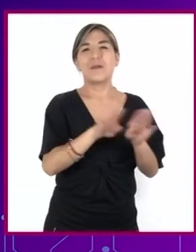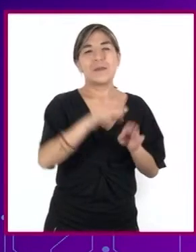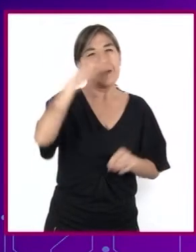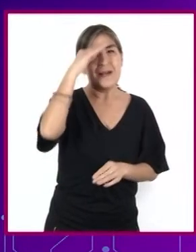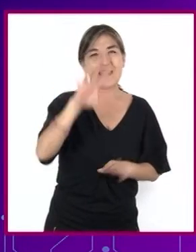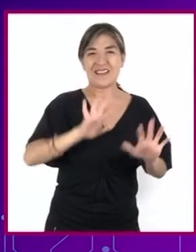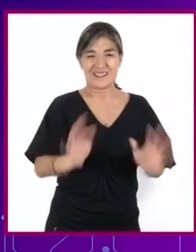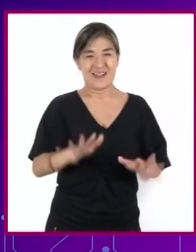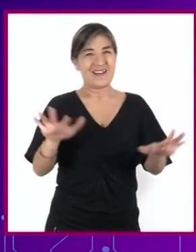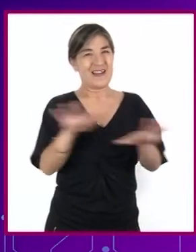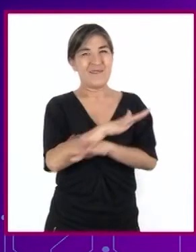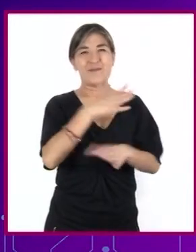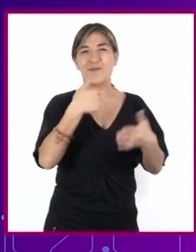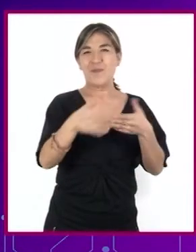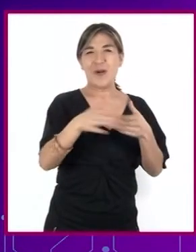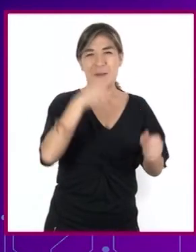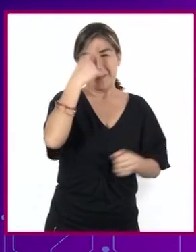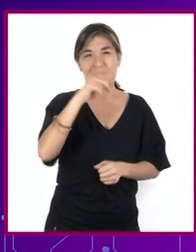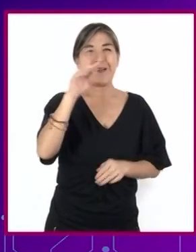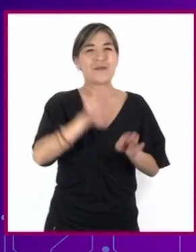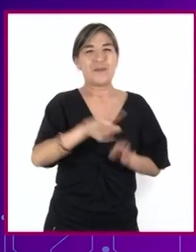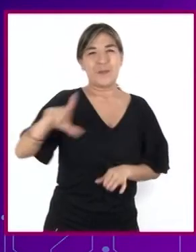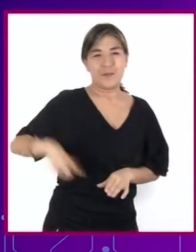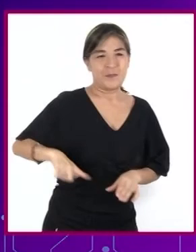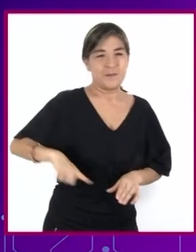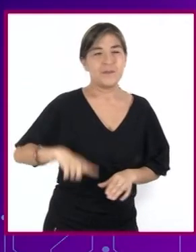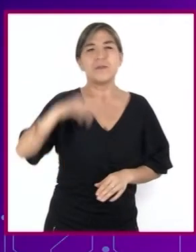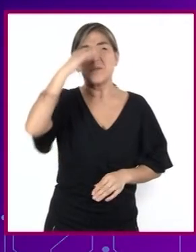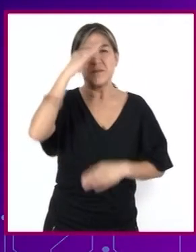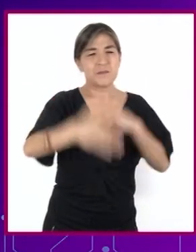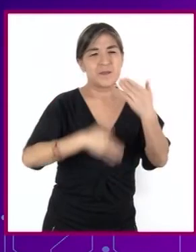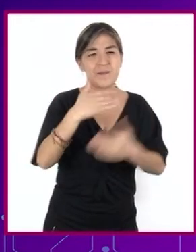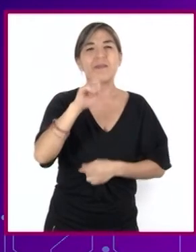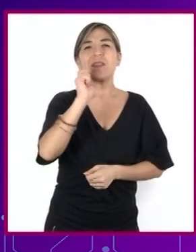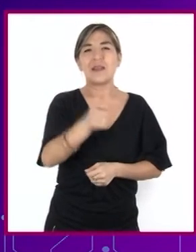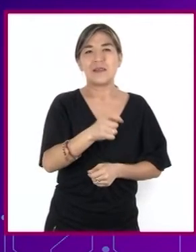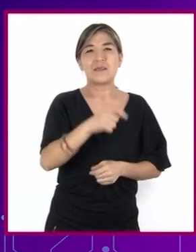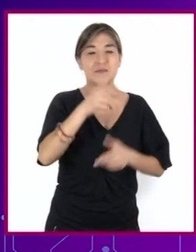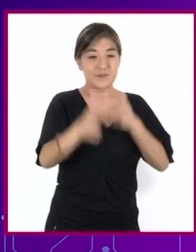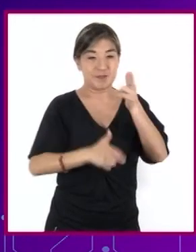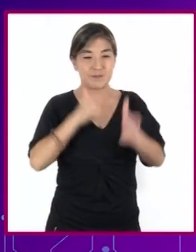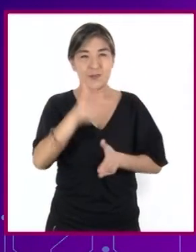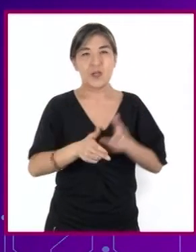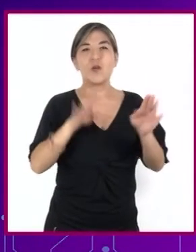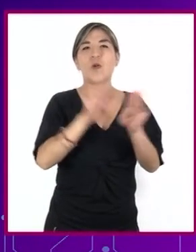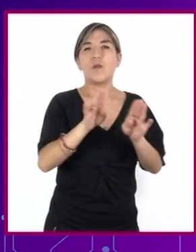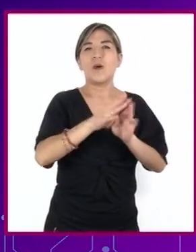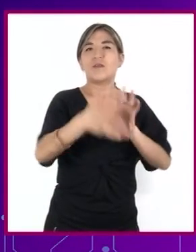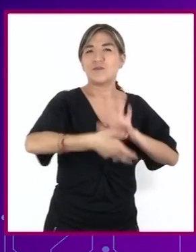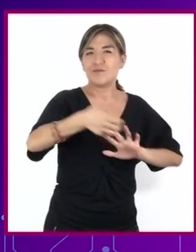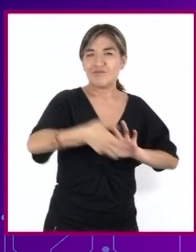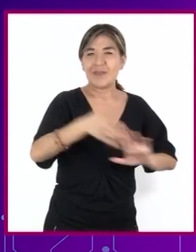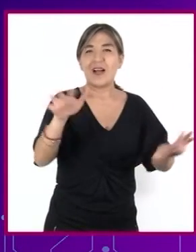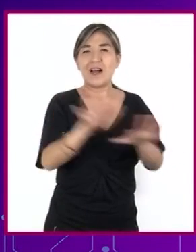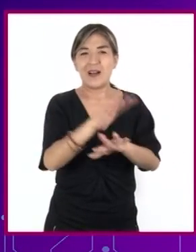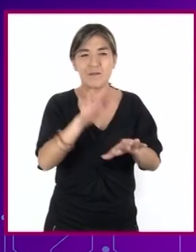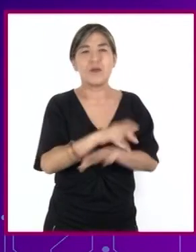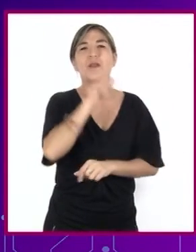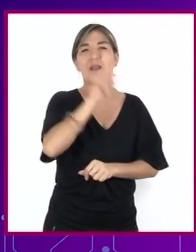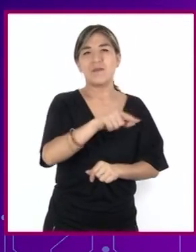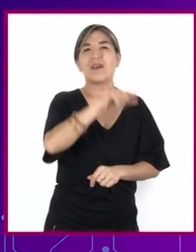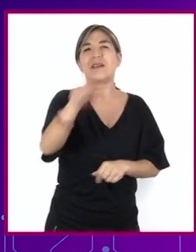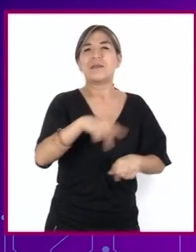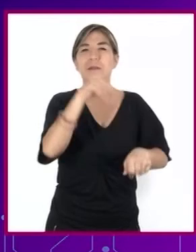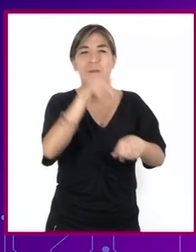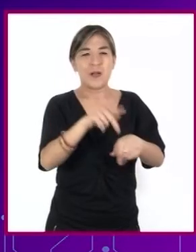su imperio, entregó concesiones para la construcción y operación de todos los ferrocarriles y caminos y la explotación de todos los